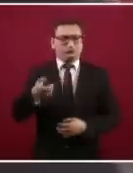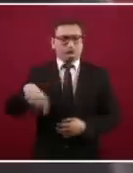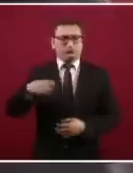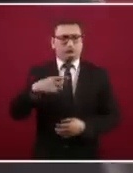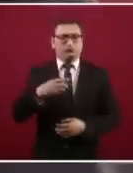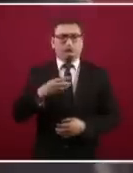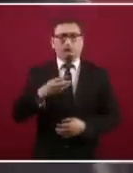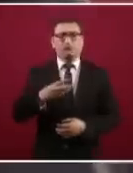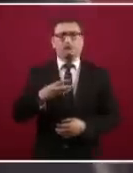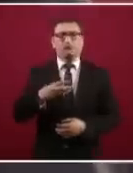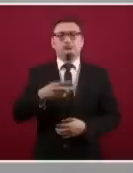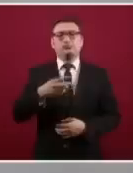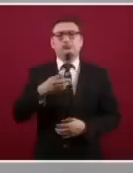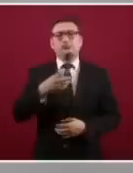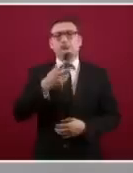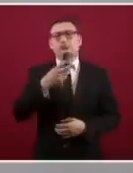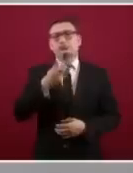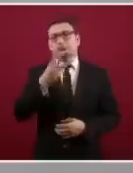3 mujeres.